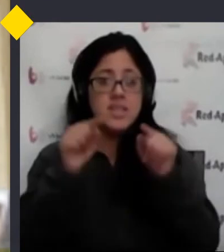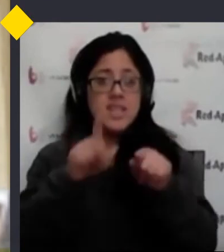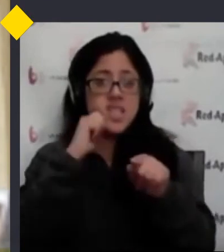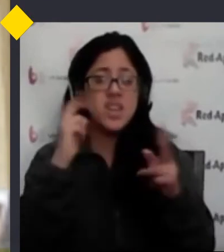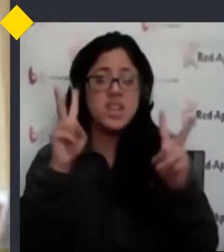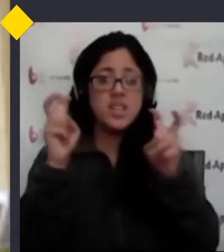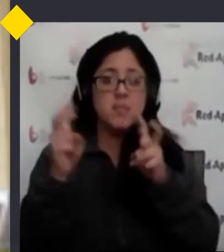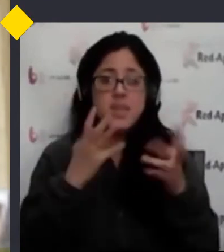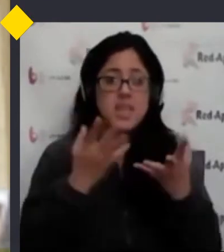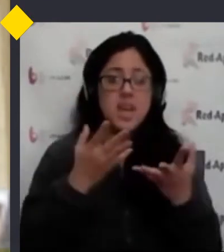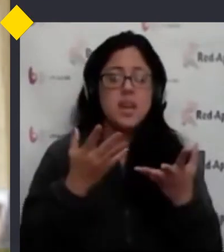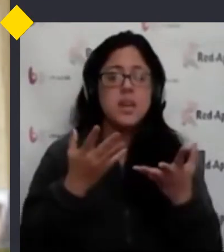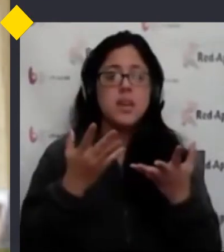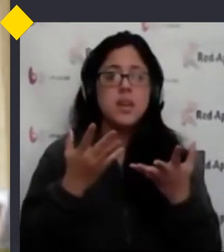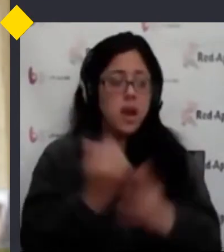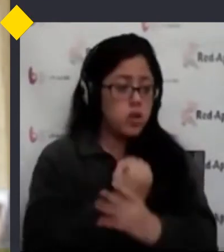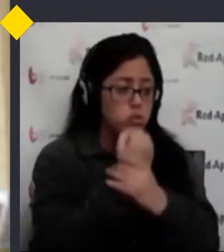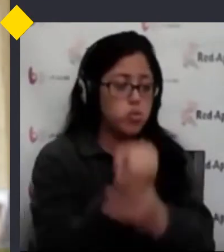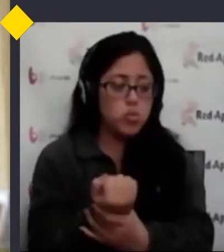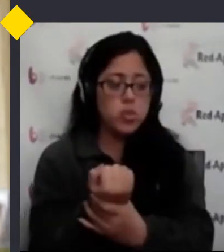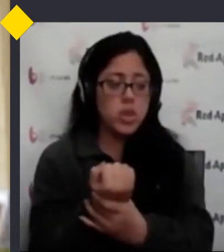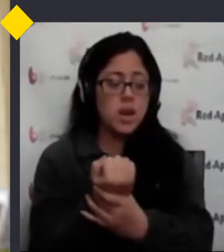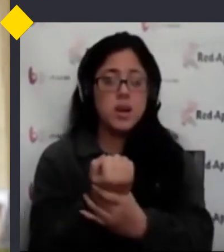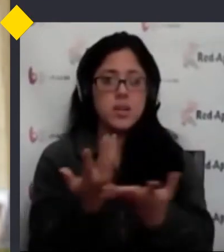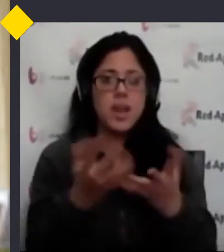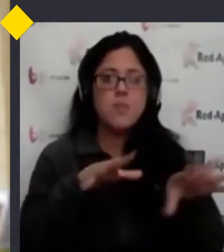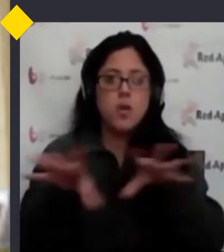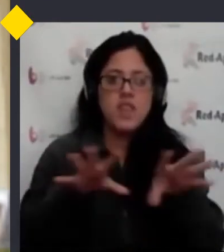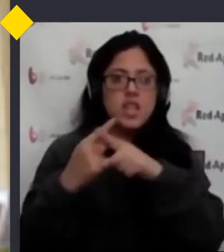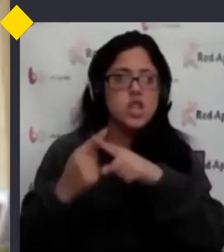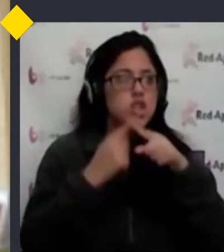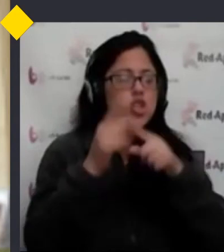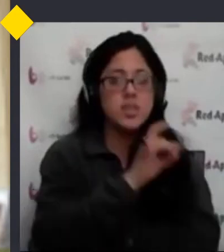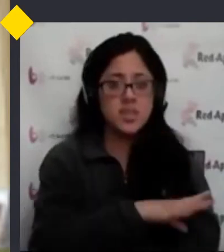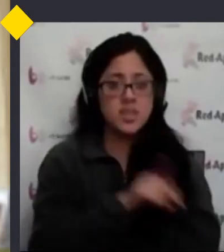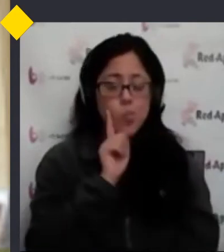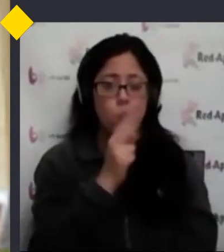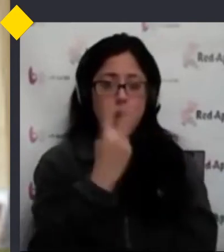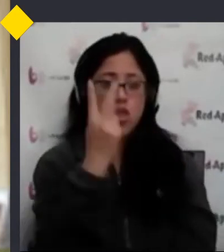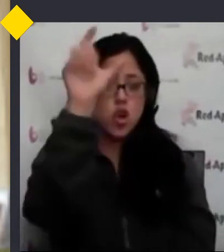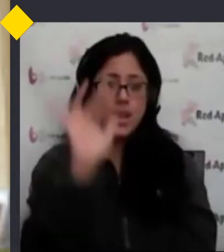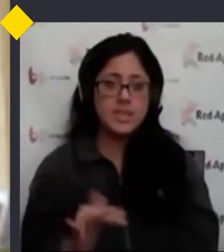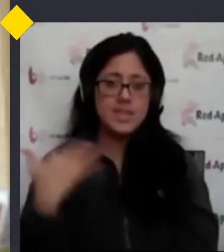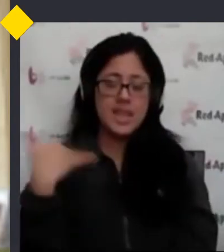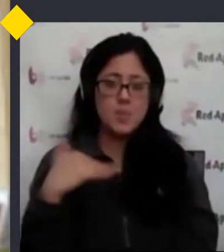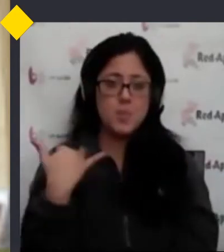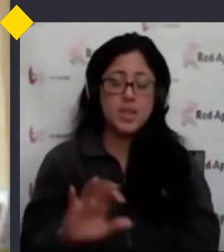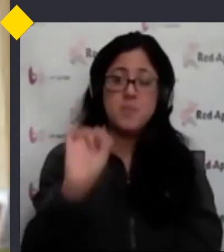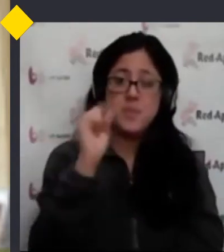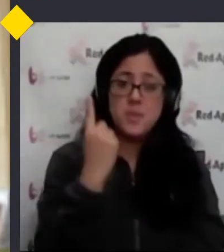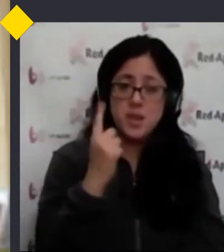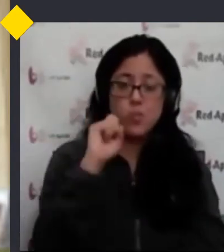meritocracia y que más ayuda a la movilidad social en Chile. Tienen dos características que son bien importantes. Uno, que dan mucho